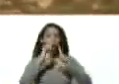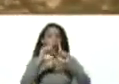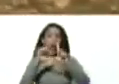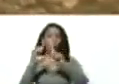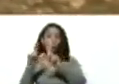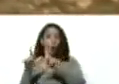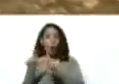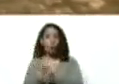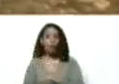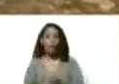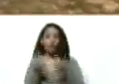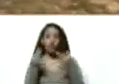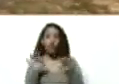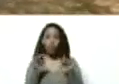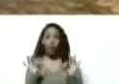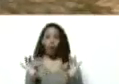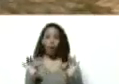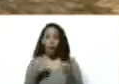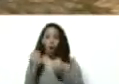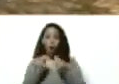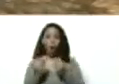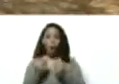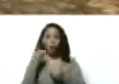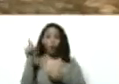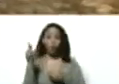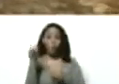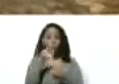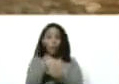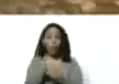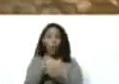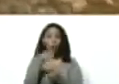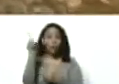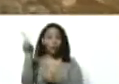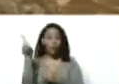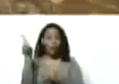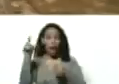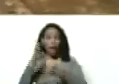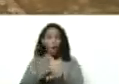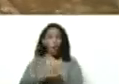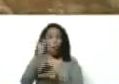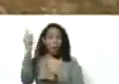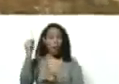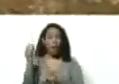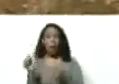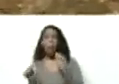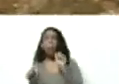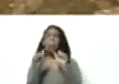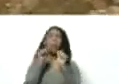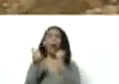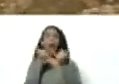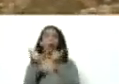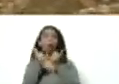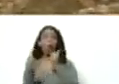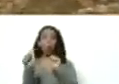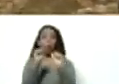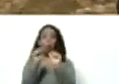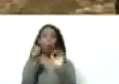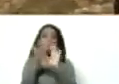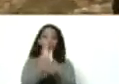normal, como que estuvieras allá en el Amparo, en el Club del Amparo, tomándote una cervecita y